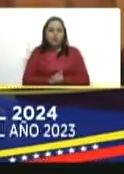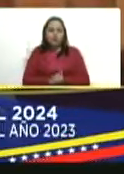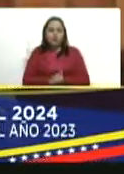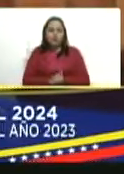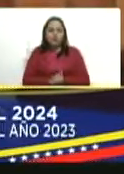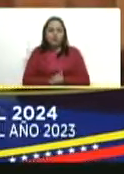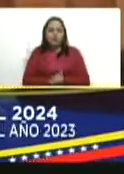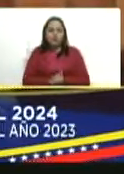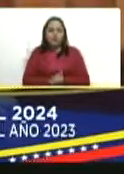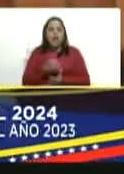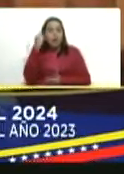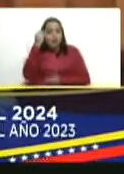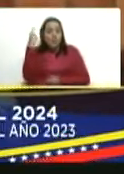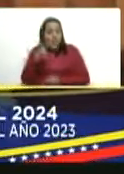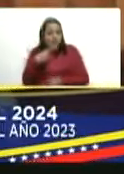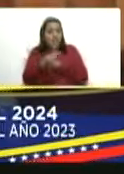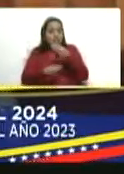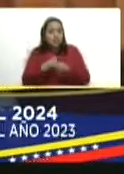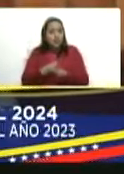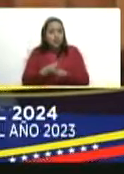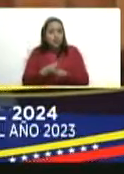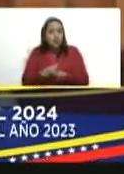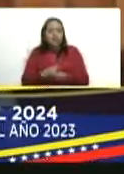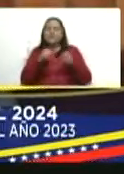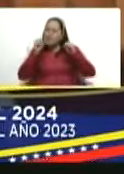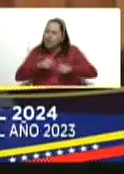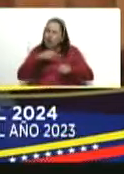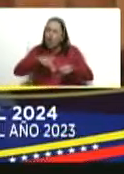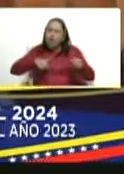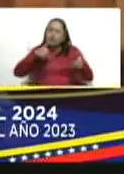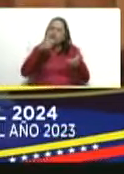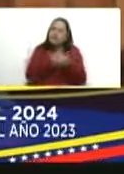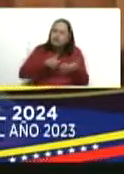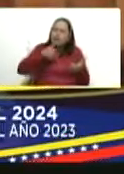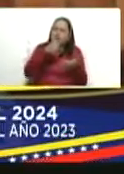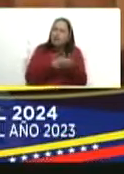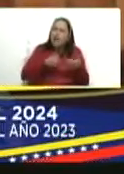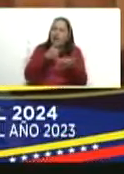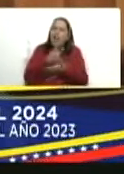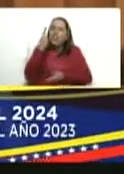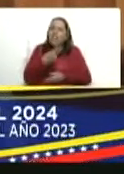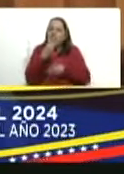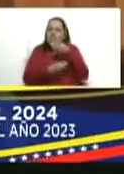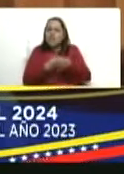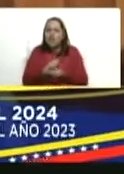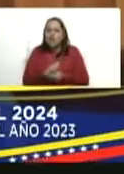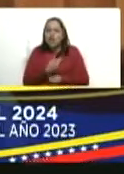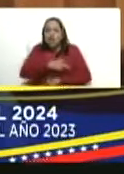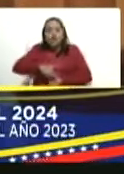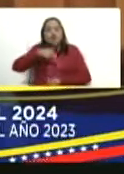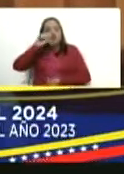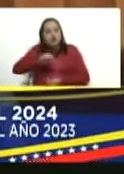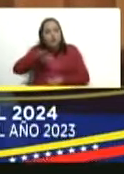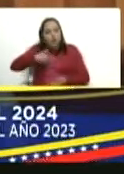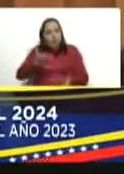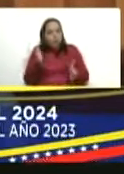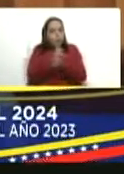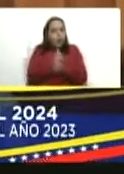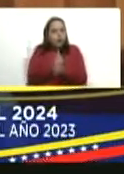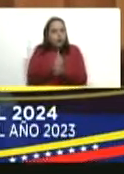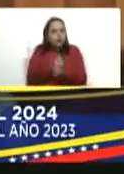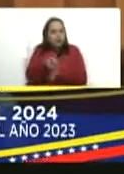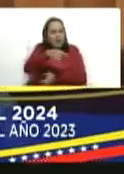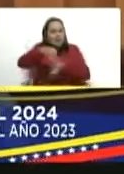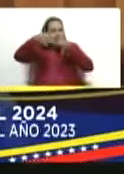¿Qué creemos que hay que hacerlo? Estamos empeñados tercamente en hacerlo. ¿Qué lo vamos a lograr? Tengan la seguridad,